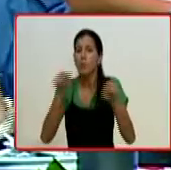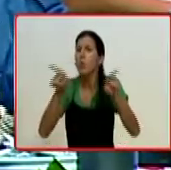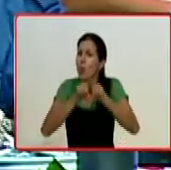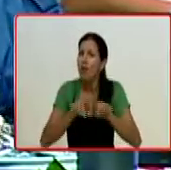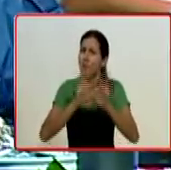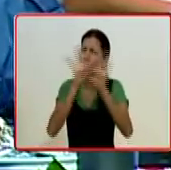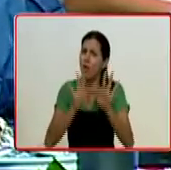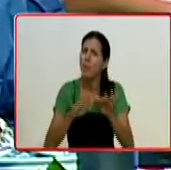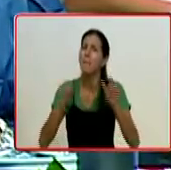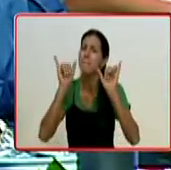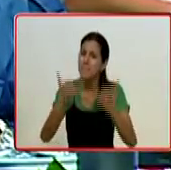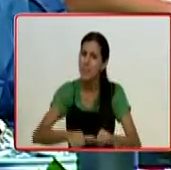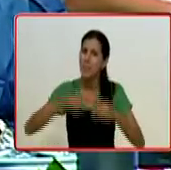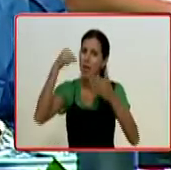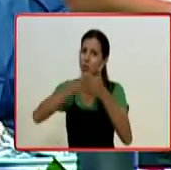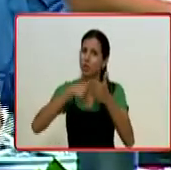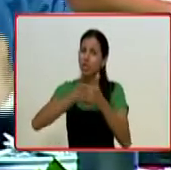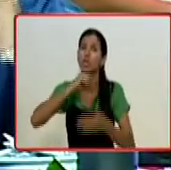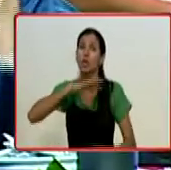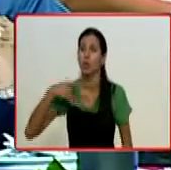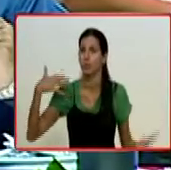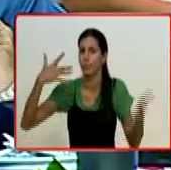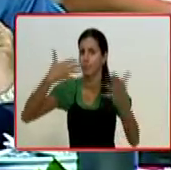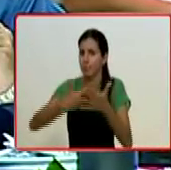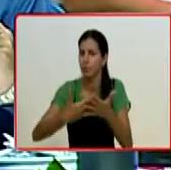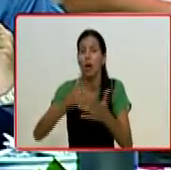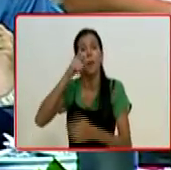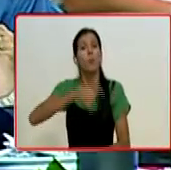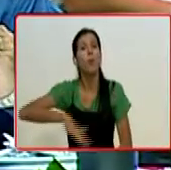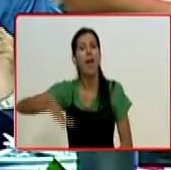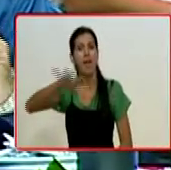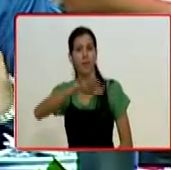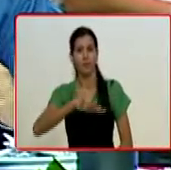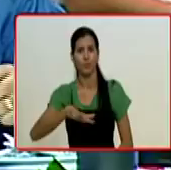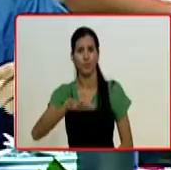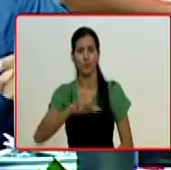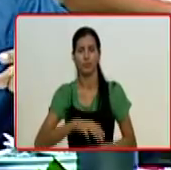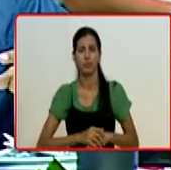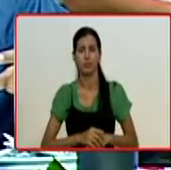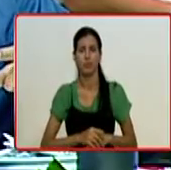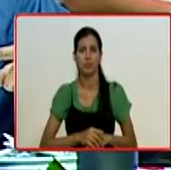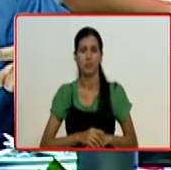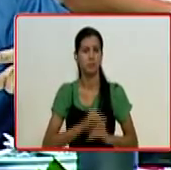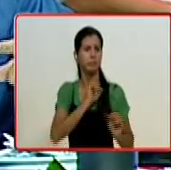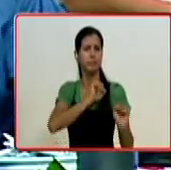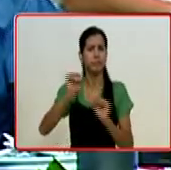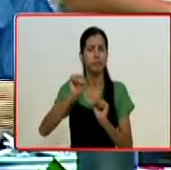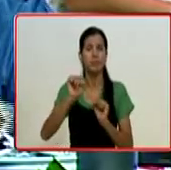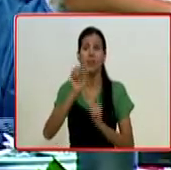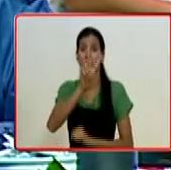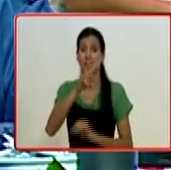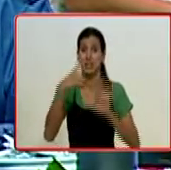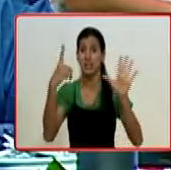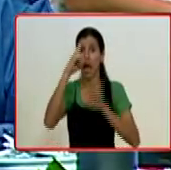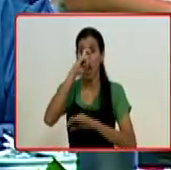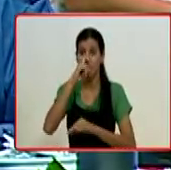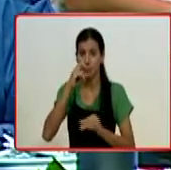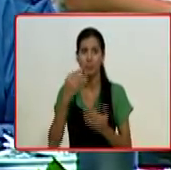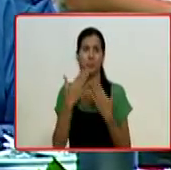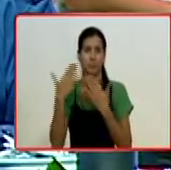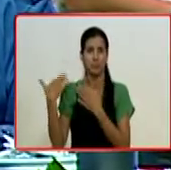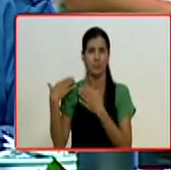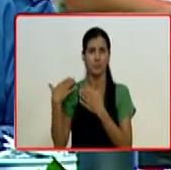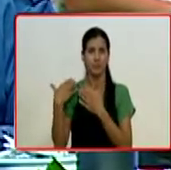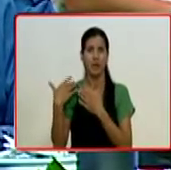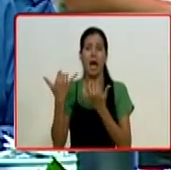lucha histórica entre el pueblo que se rebeló hace 26 años y